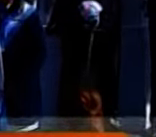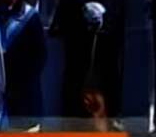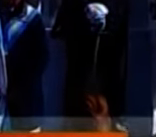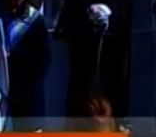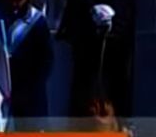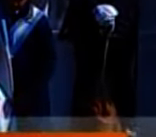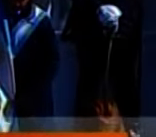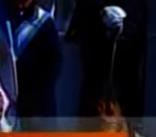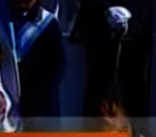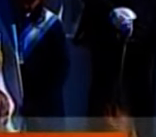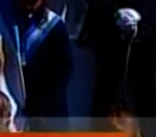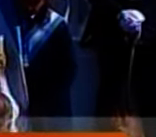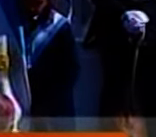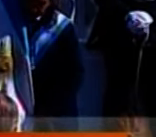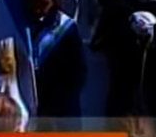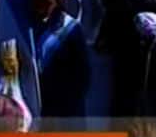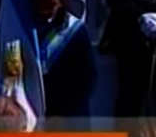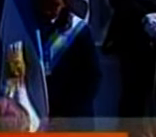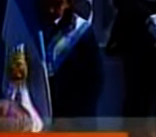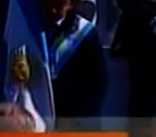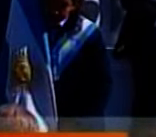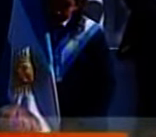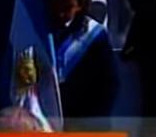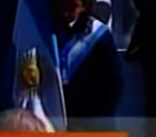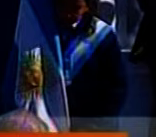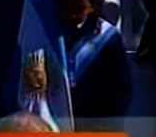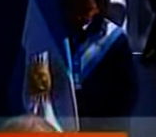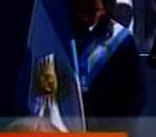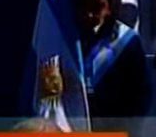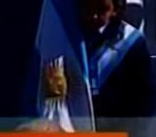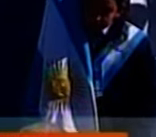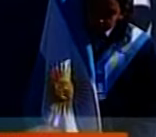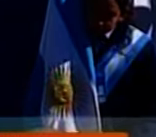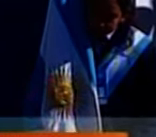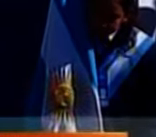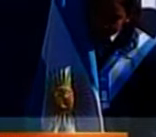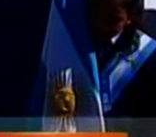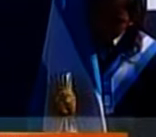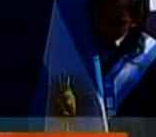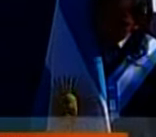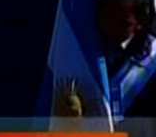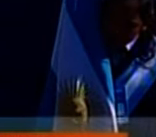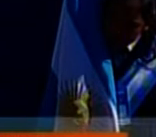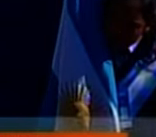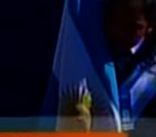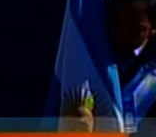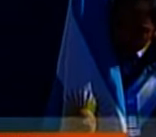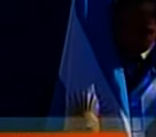Feliz día de la patria, feliz día de independencia para todos. La verdad que es una jornada